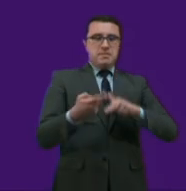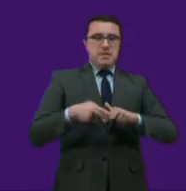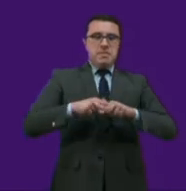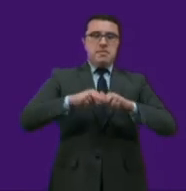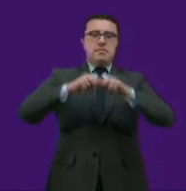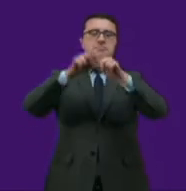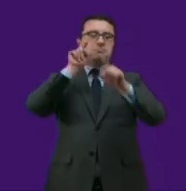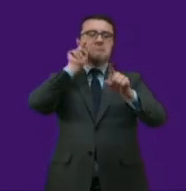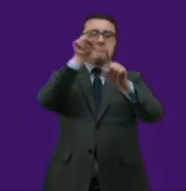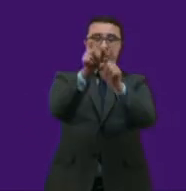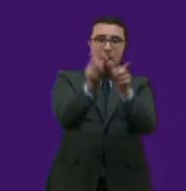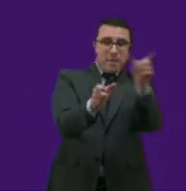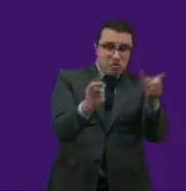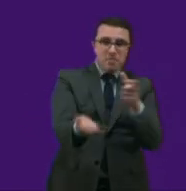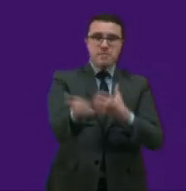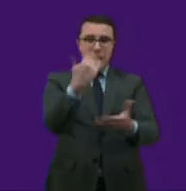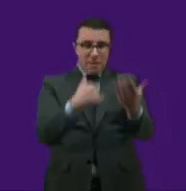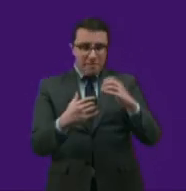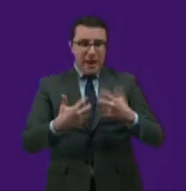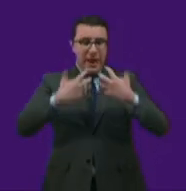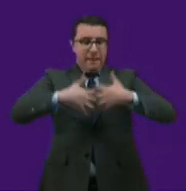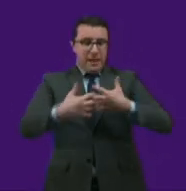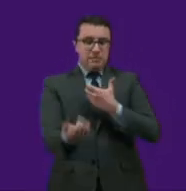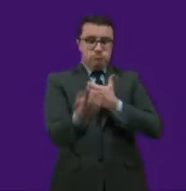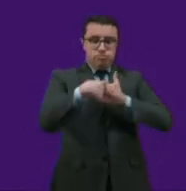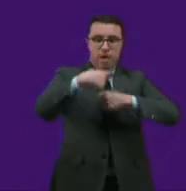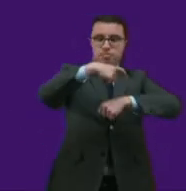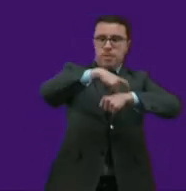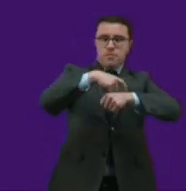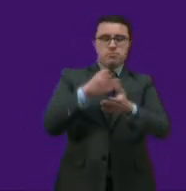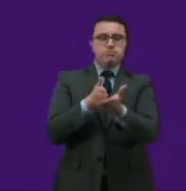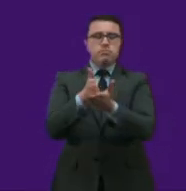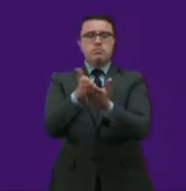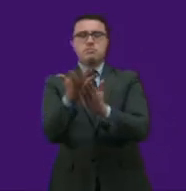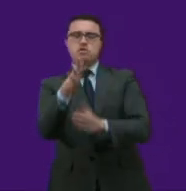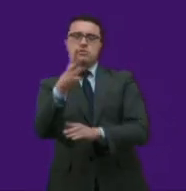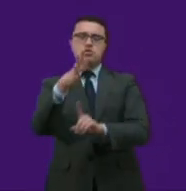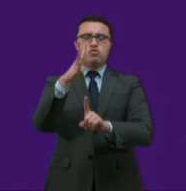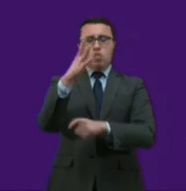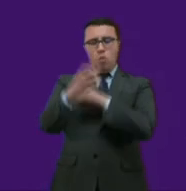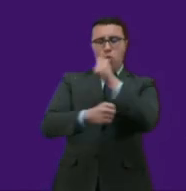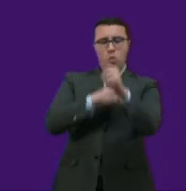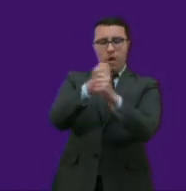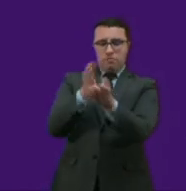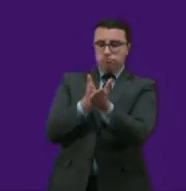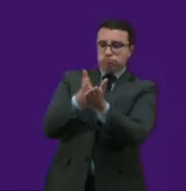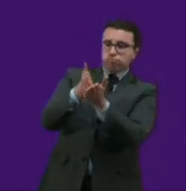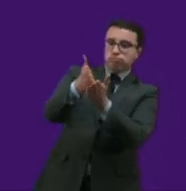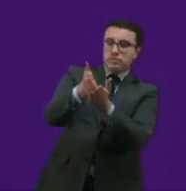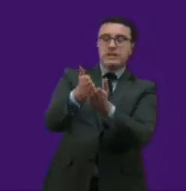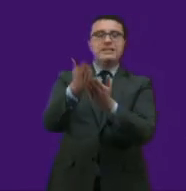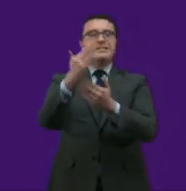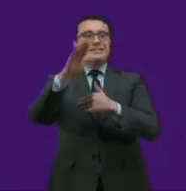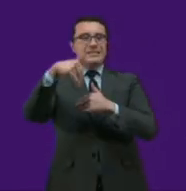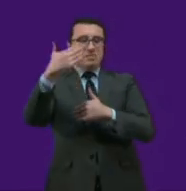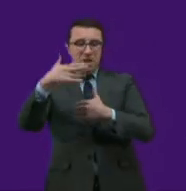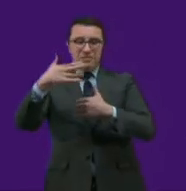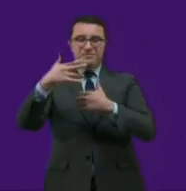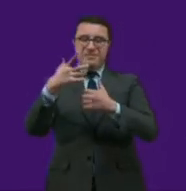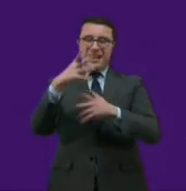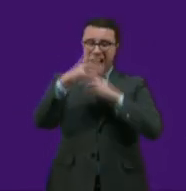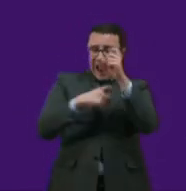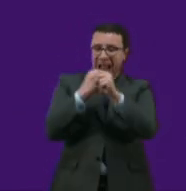de que las personas estén en la compañía un tiempo, ¿no? Usualmente el periodo son 4 años de estar en la compañía, pero se va vesteando pues cada año.